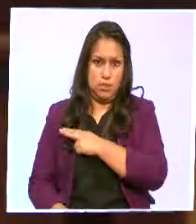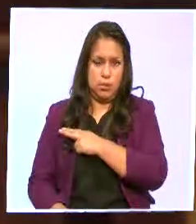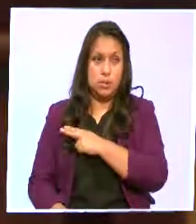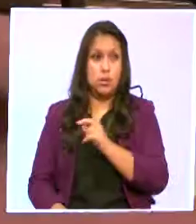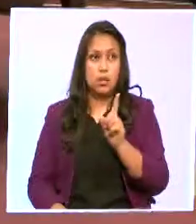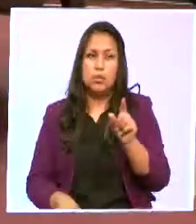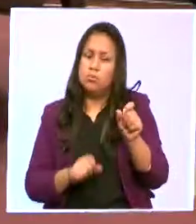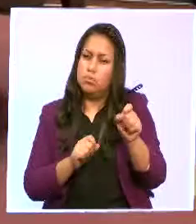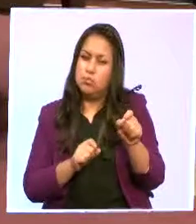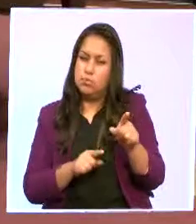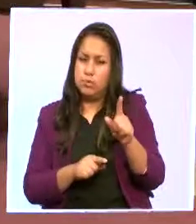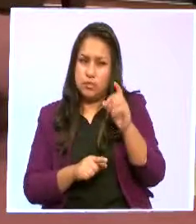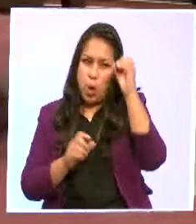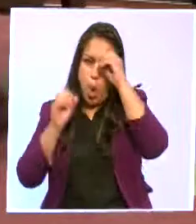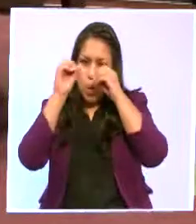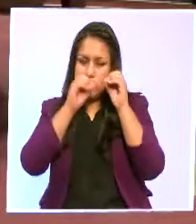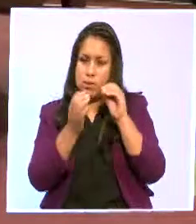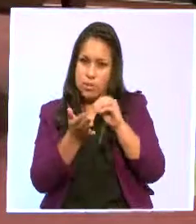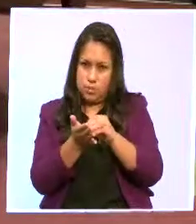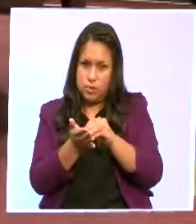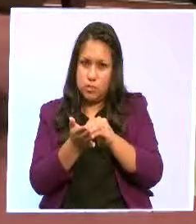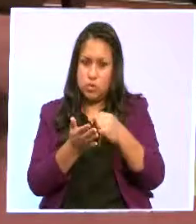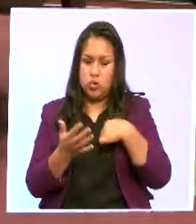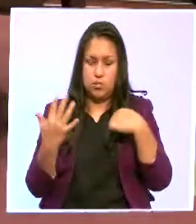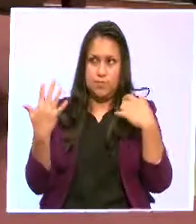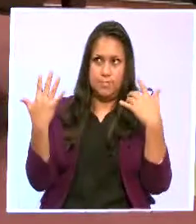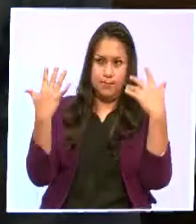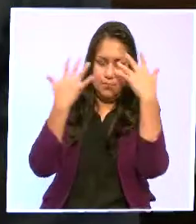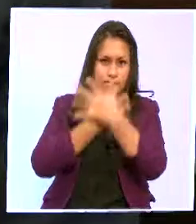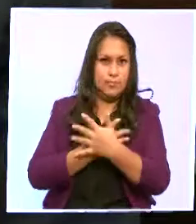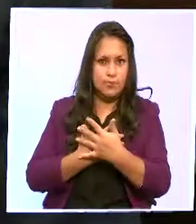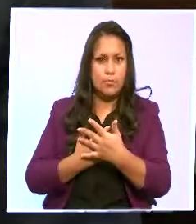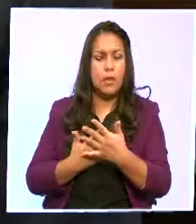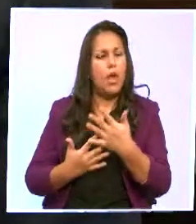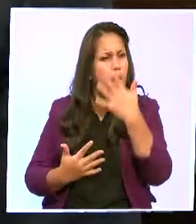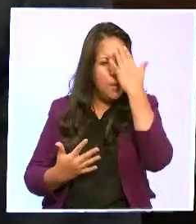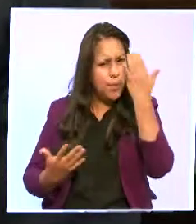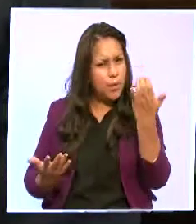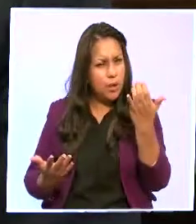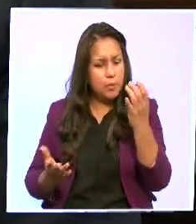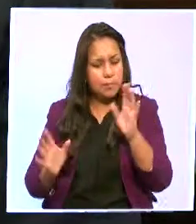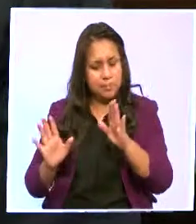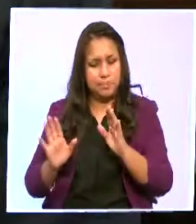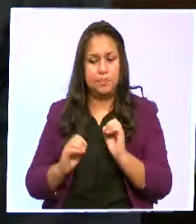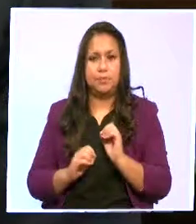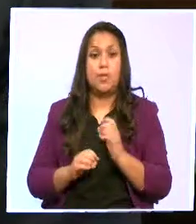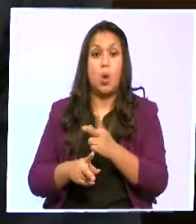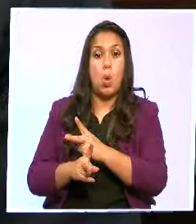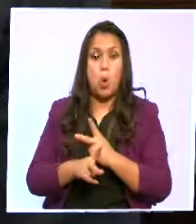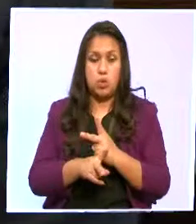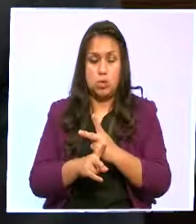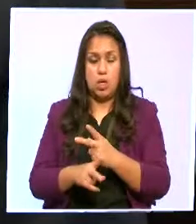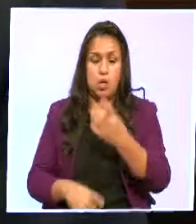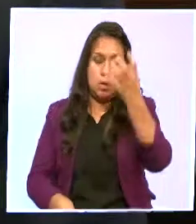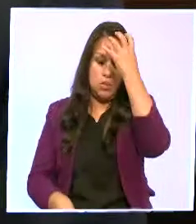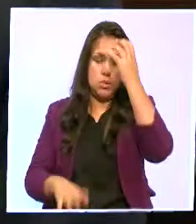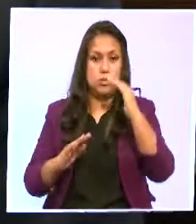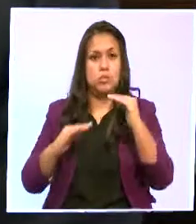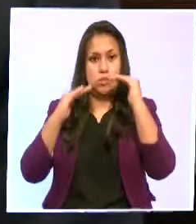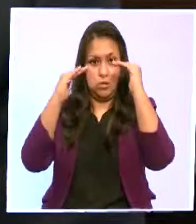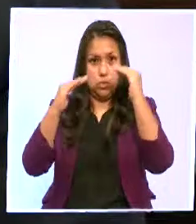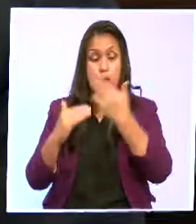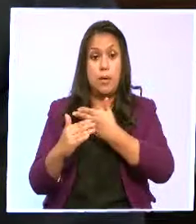solamente hay una precisión porque digamos ahí tengo una confusión porque entiendo que el consejo de educación superior se es a través de su